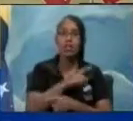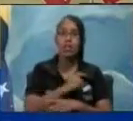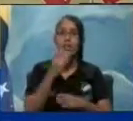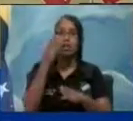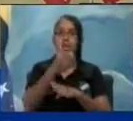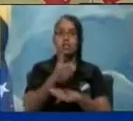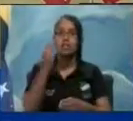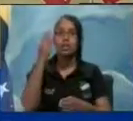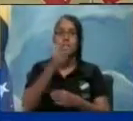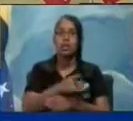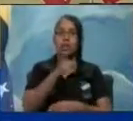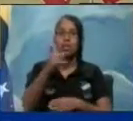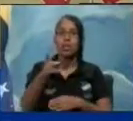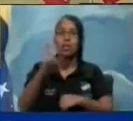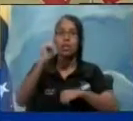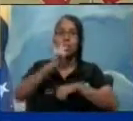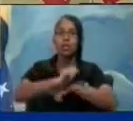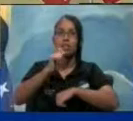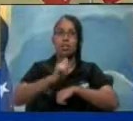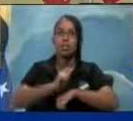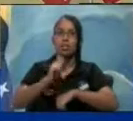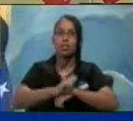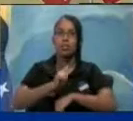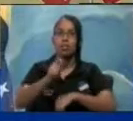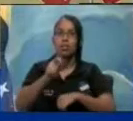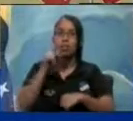entraban en el templo.